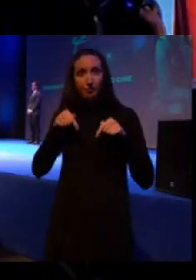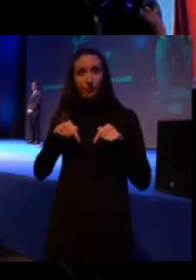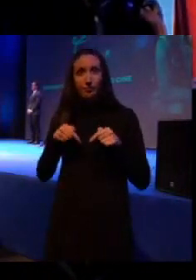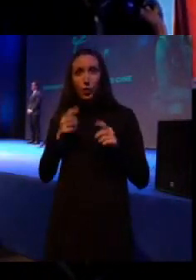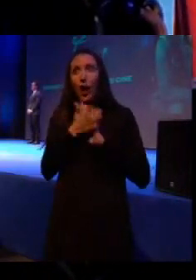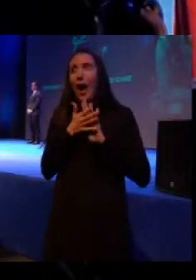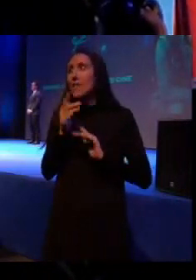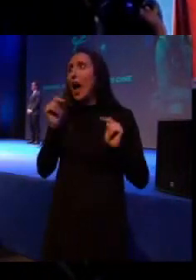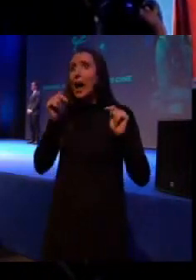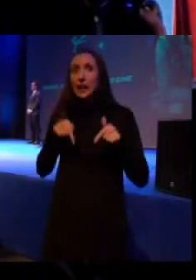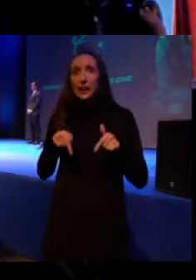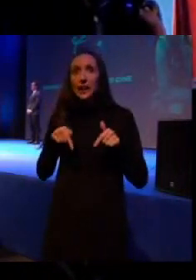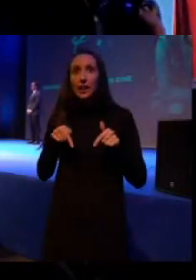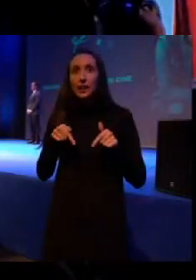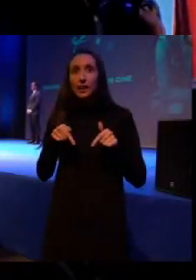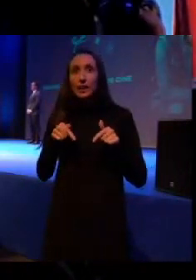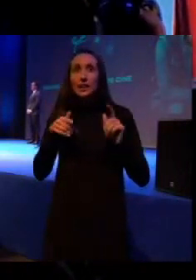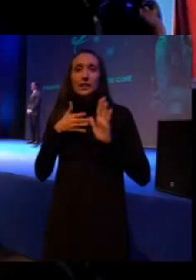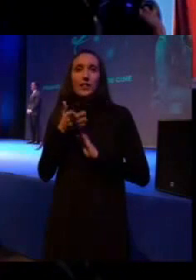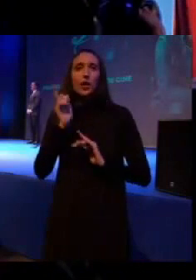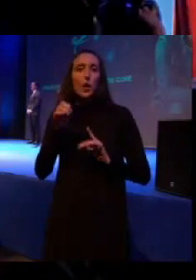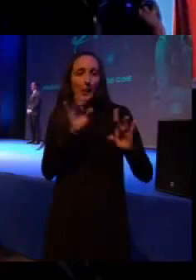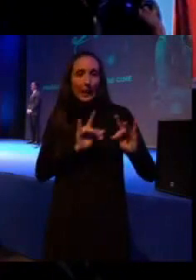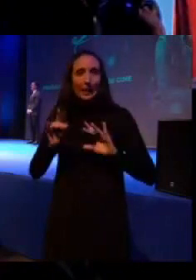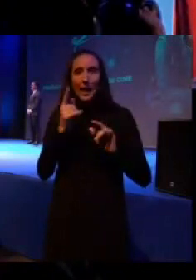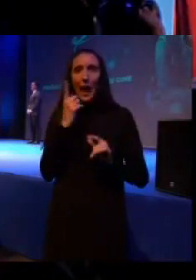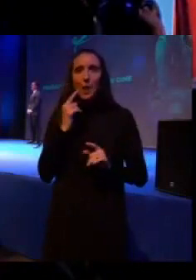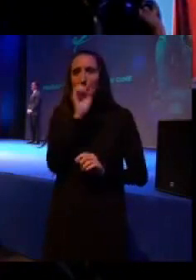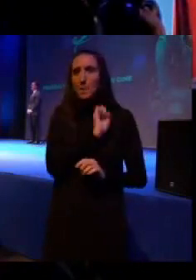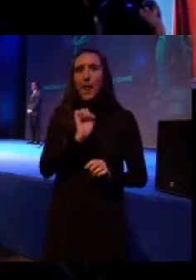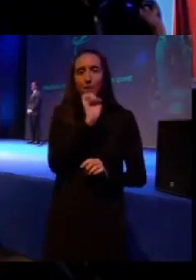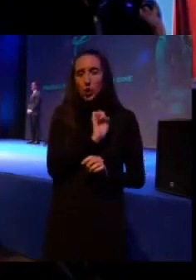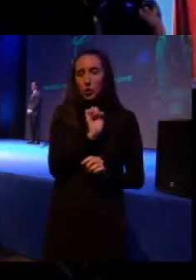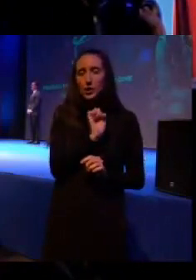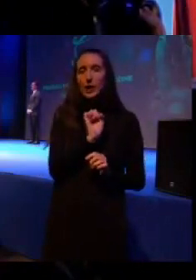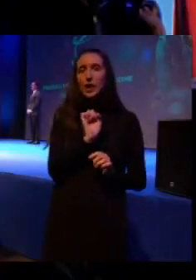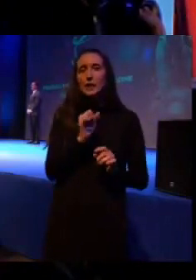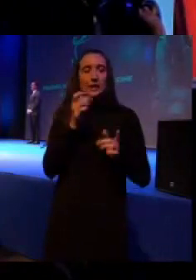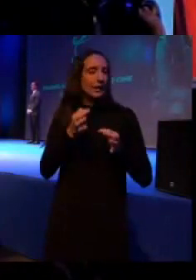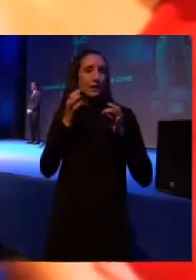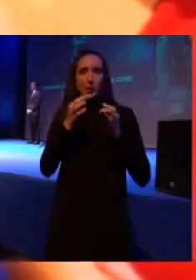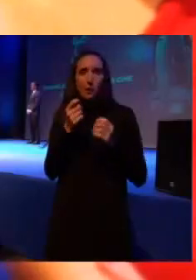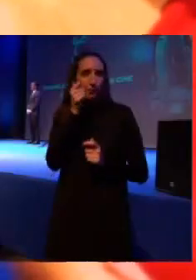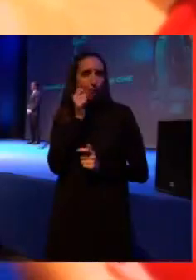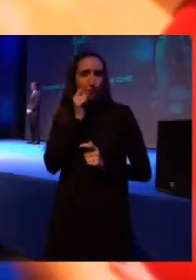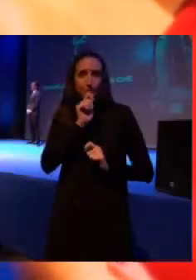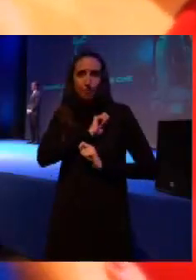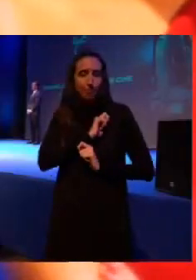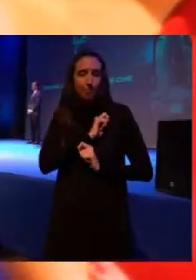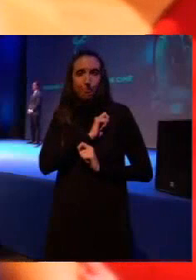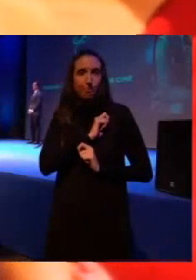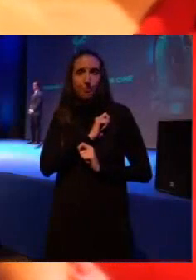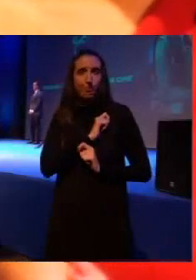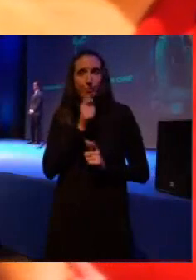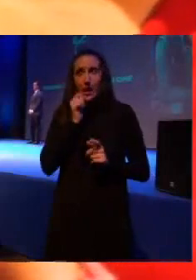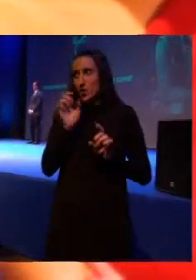digo aquí no me refiero solamente a esta tierra tan maravillosa que es Almería, que siempre me ha demostrado un cariño pues como